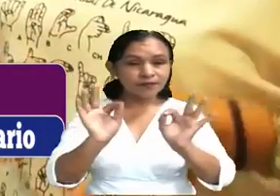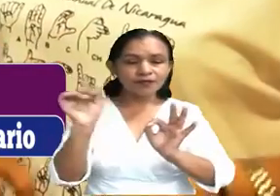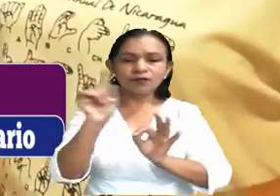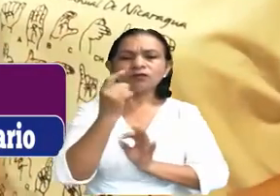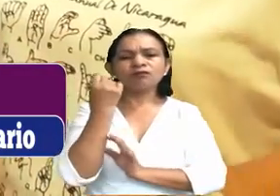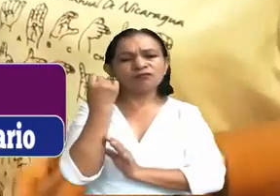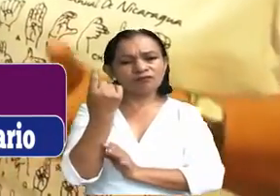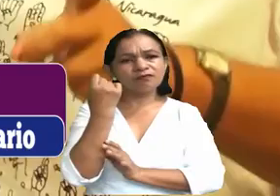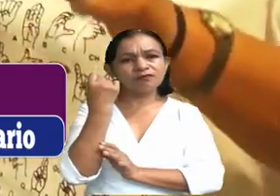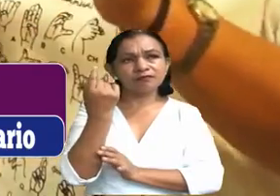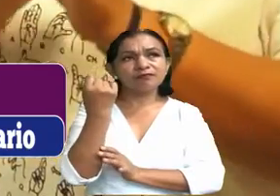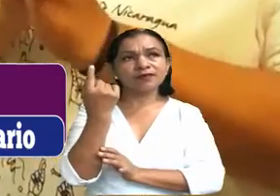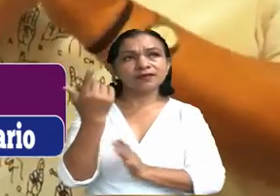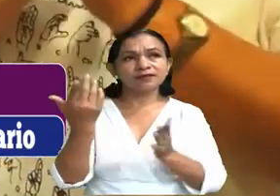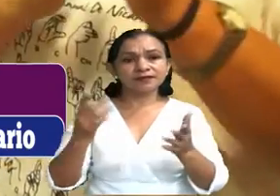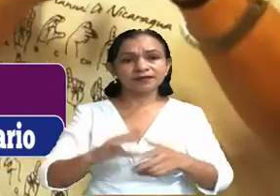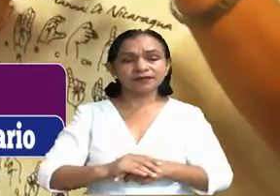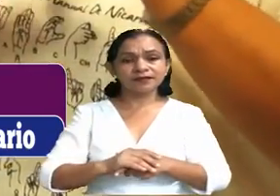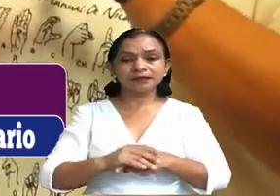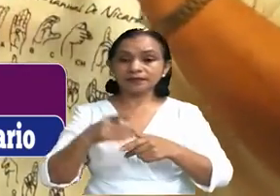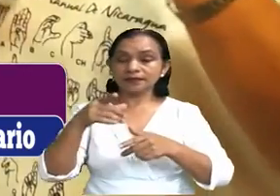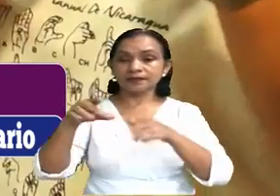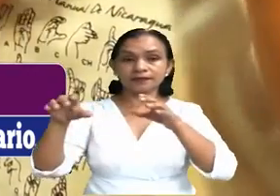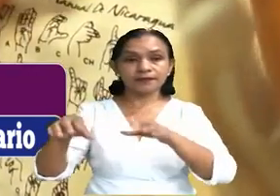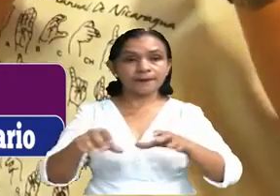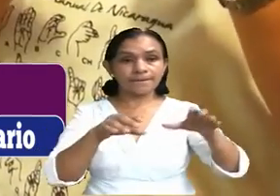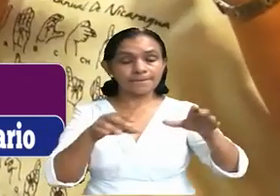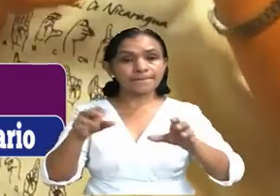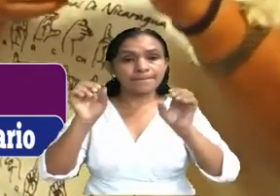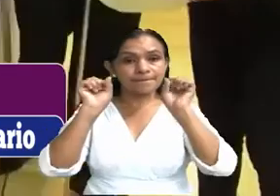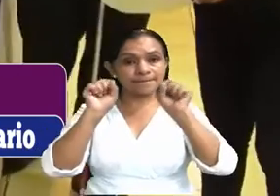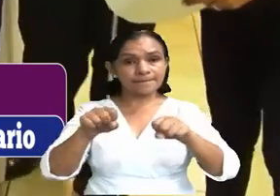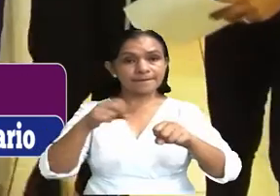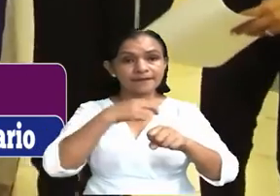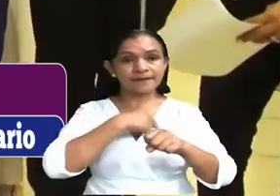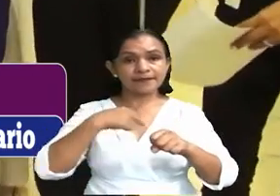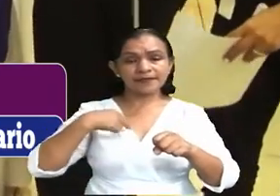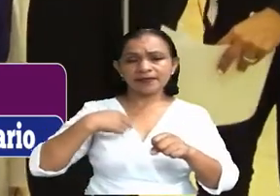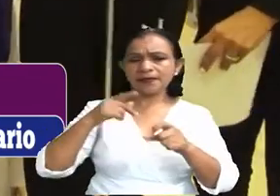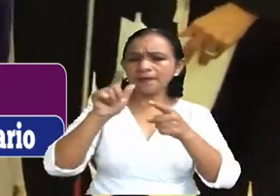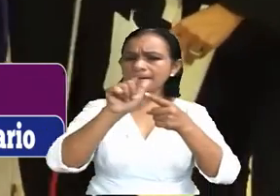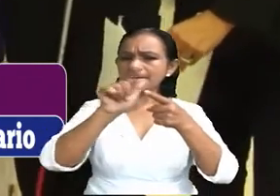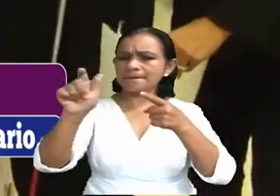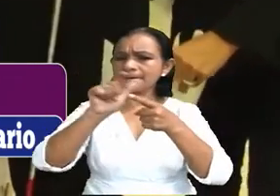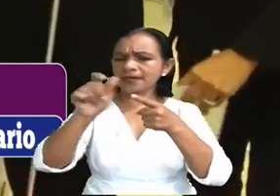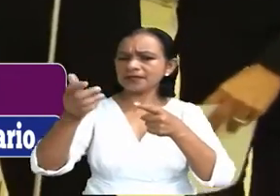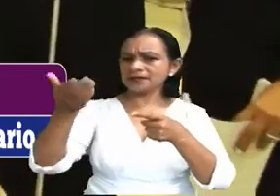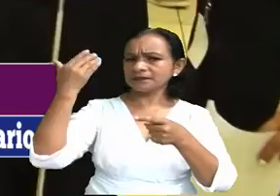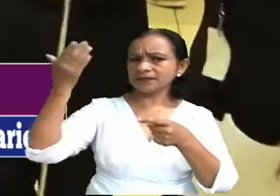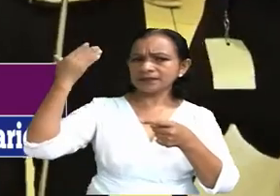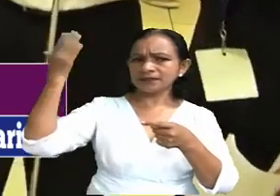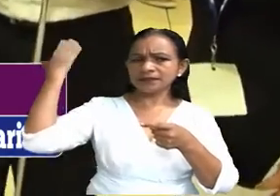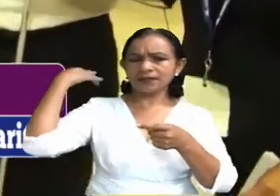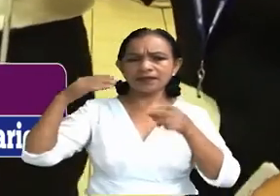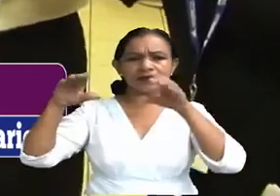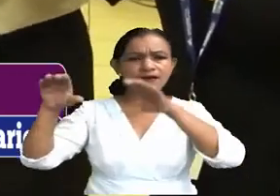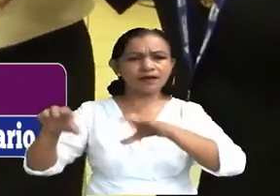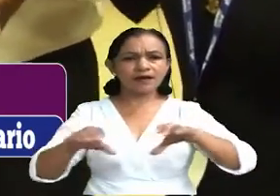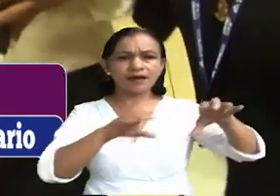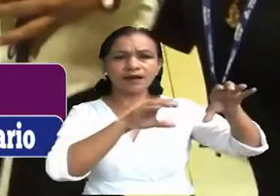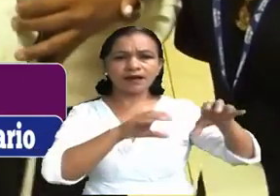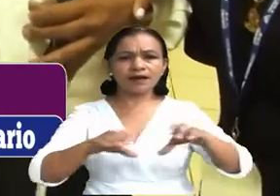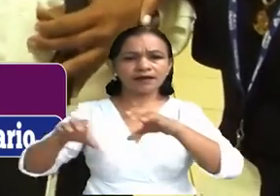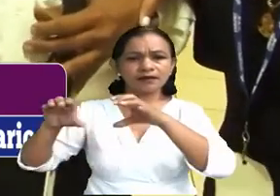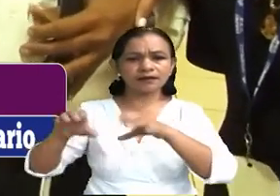Ok. Y también dentro de esa dinámica tuvieron meses atrás, creo, menos de un mes, ¿no? Una actividad muy importante en